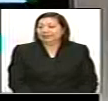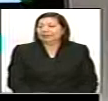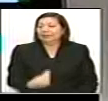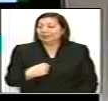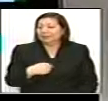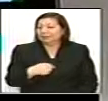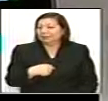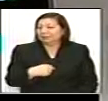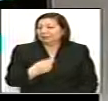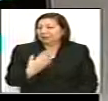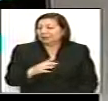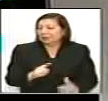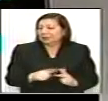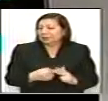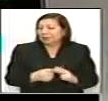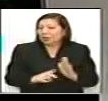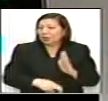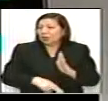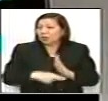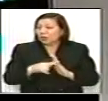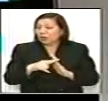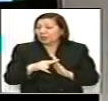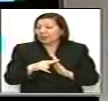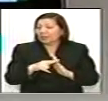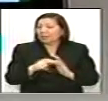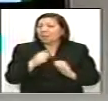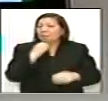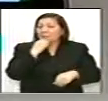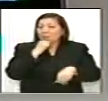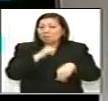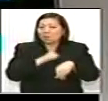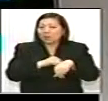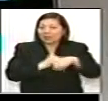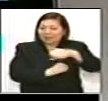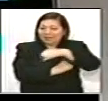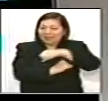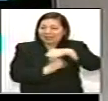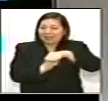Los otros, comenzando desde el norte, está Puente Piedra,